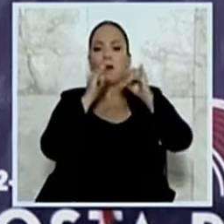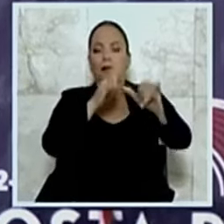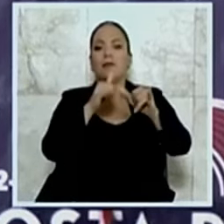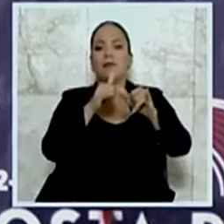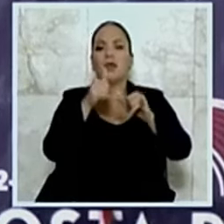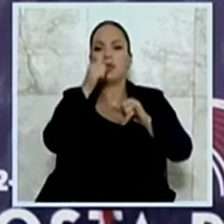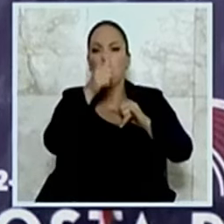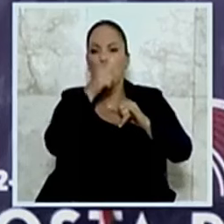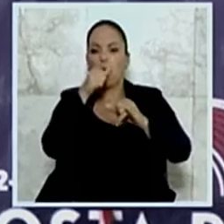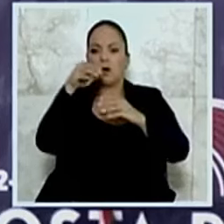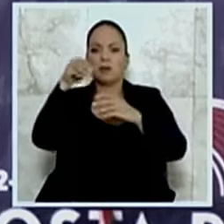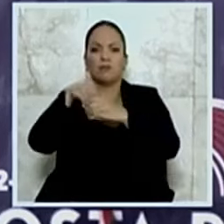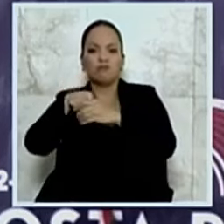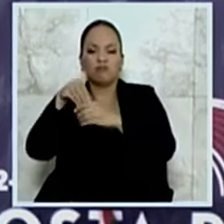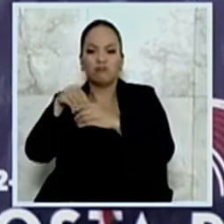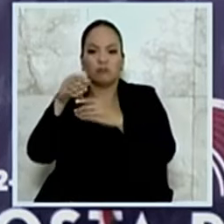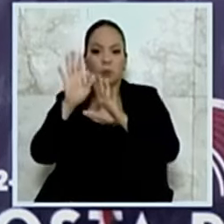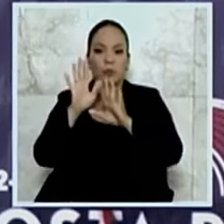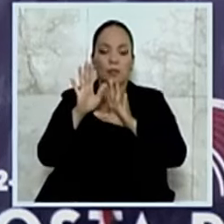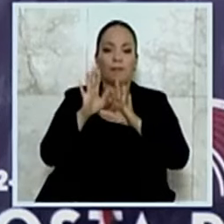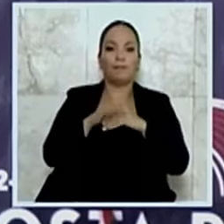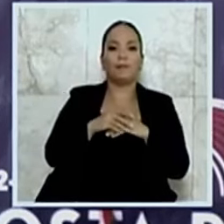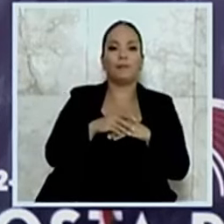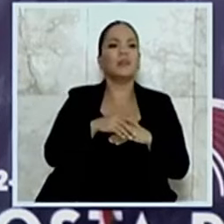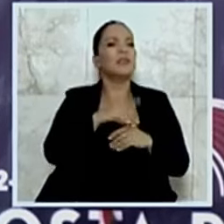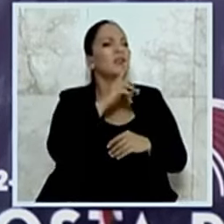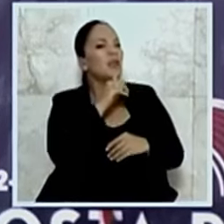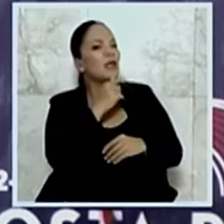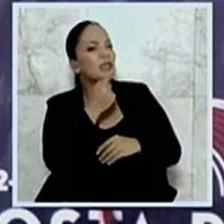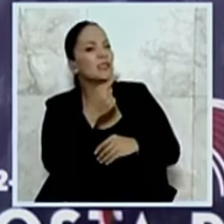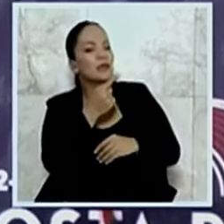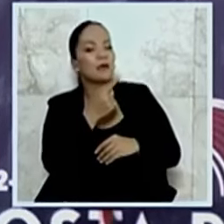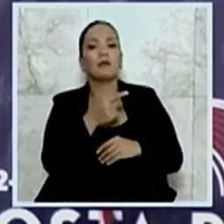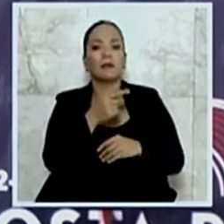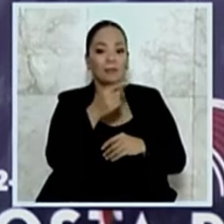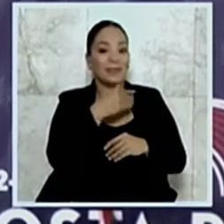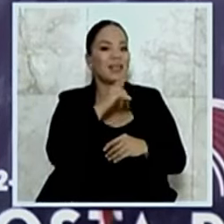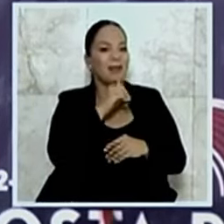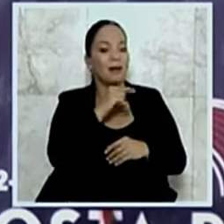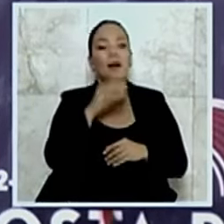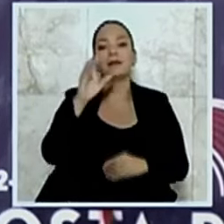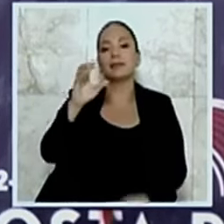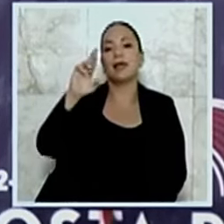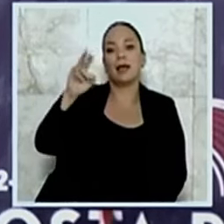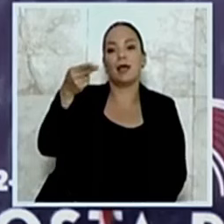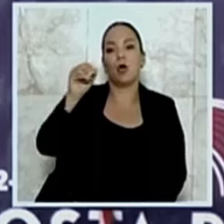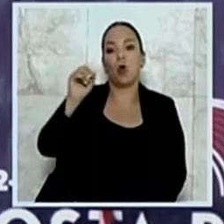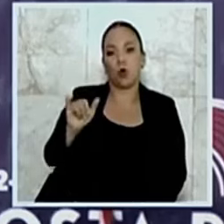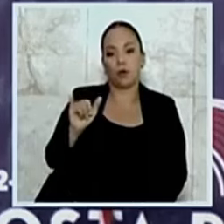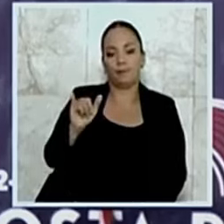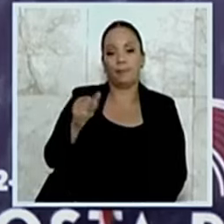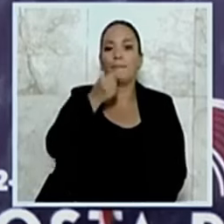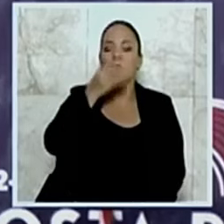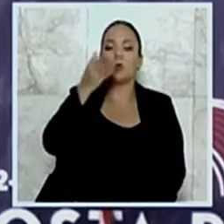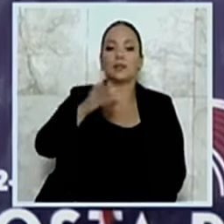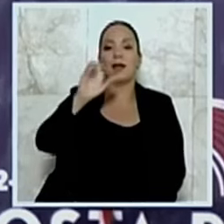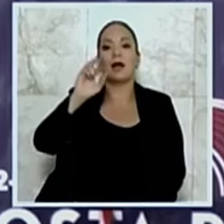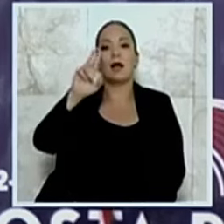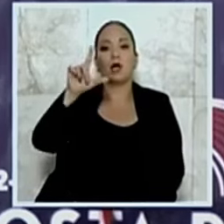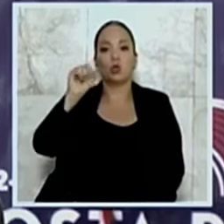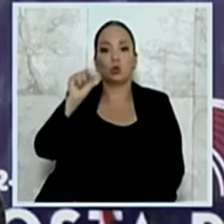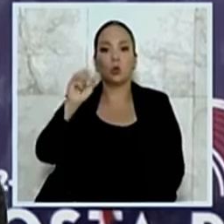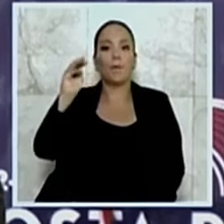Lehmann está acusado e investigado por almacenamiento de drogas. Y luego repite nuevamente